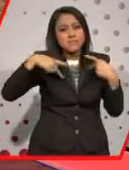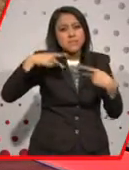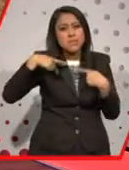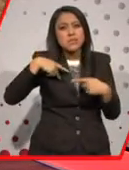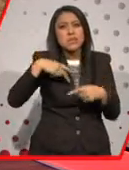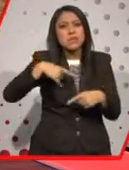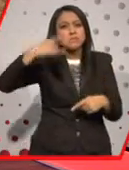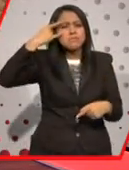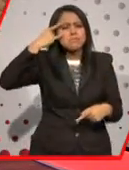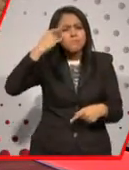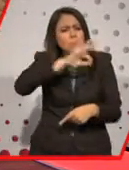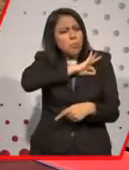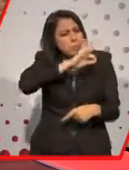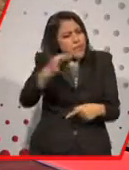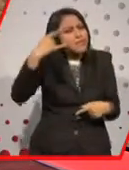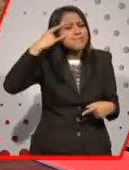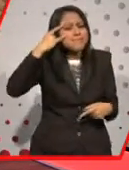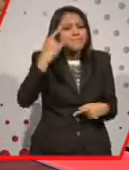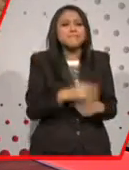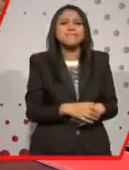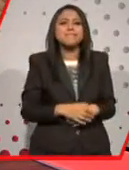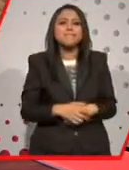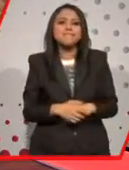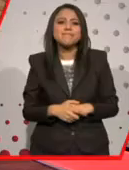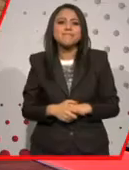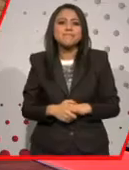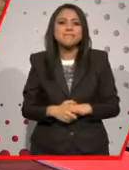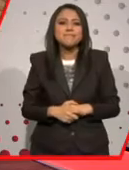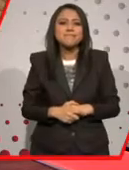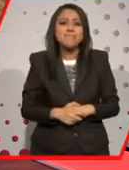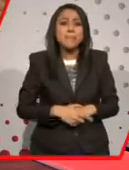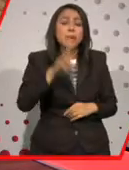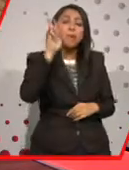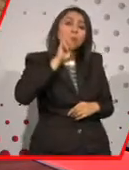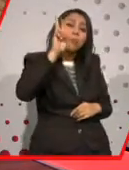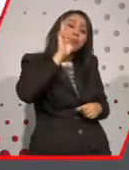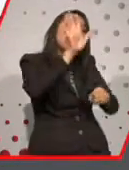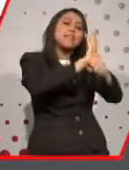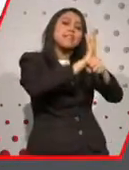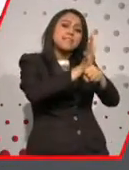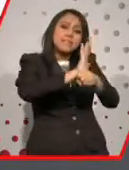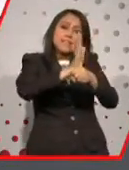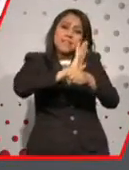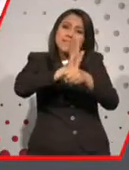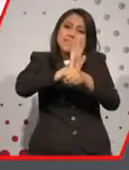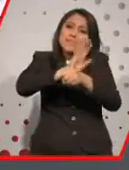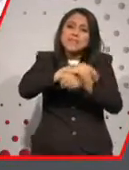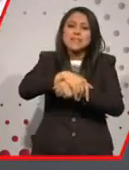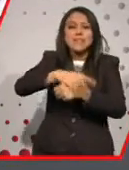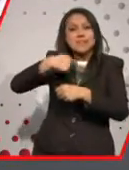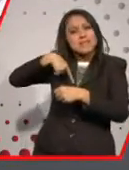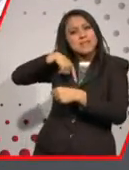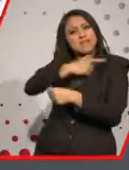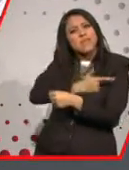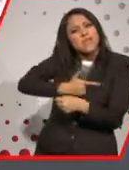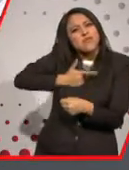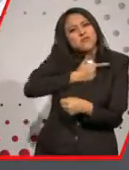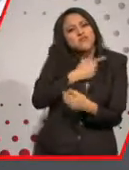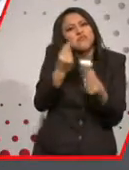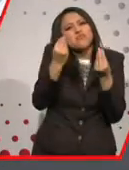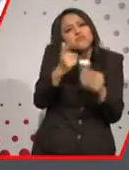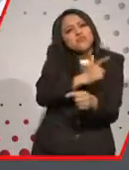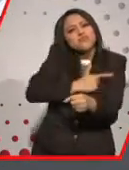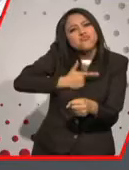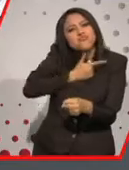los piratas, tú vas a hacer la compra, tú vas a hacer la compra. ¿No? Oye, ver el cine, sí. A mí me pasa una cuestión. Veo cine, me gusta mucho el cine. Y